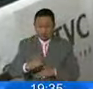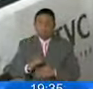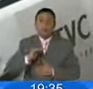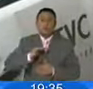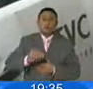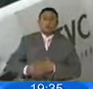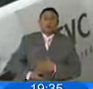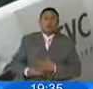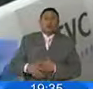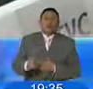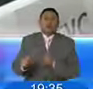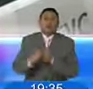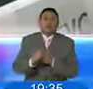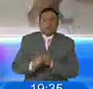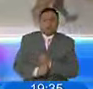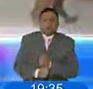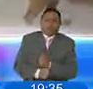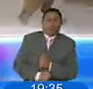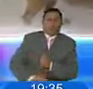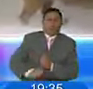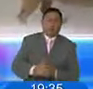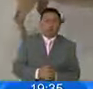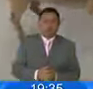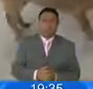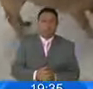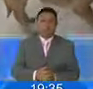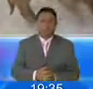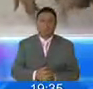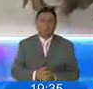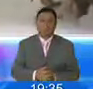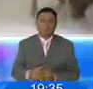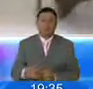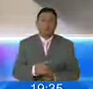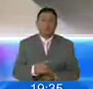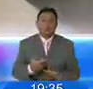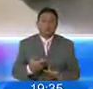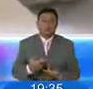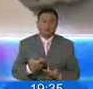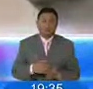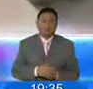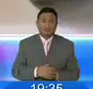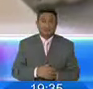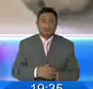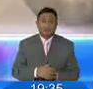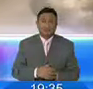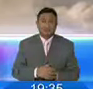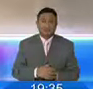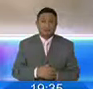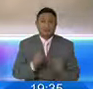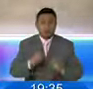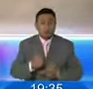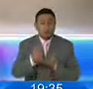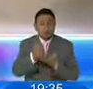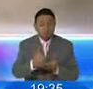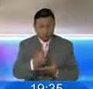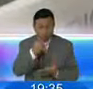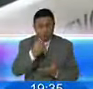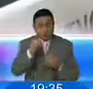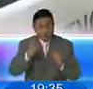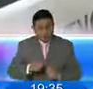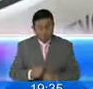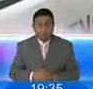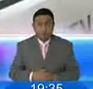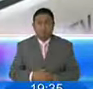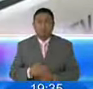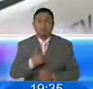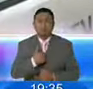está a punto de ya tener sus cachorros. Aunque no pueden mantener a los peluditos, ofrecen colaborar para su rescate y su alimentación. Yo no,